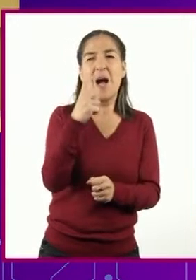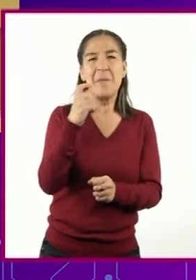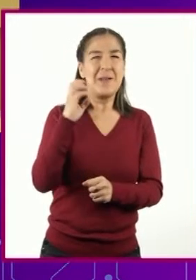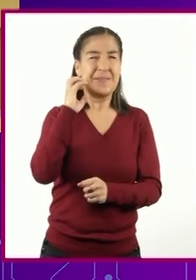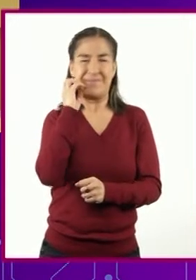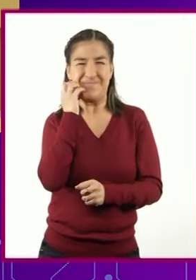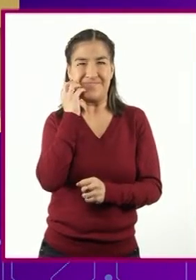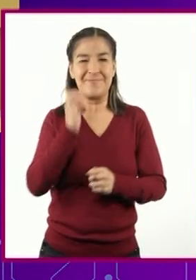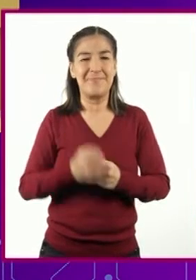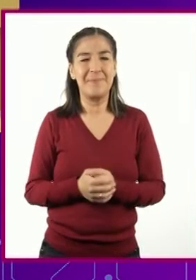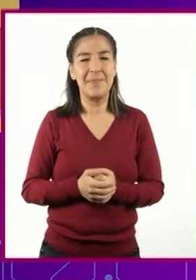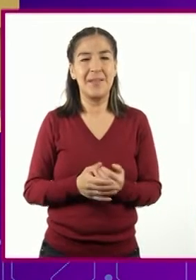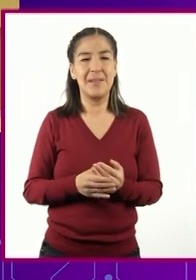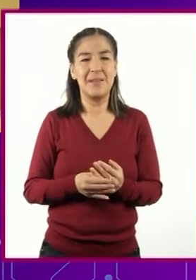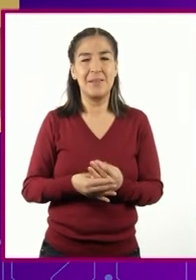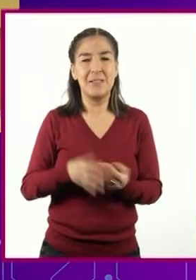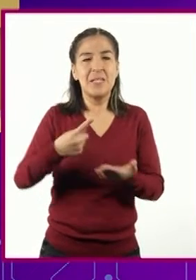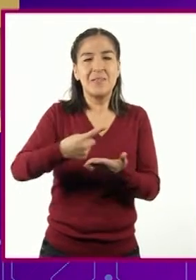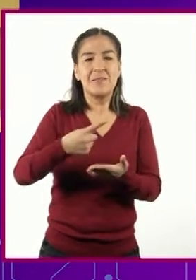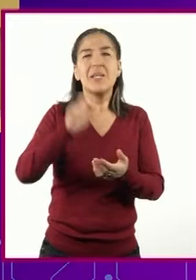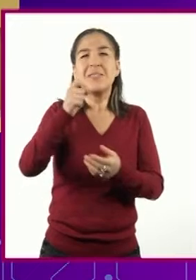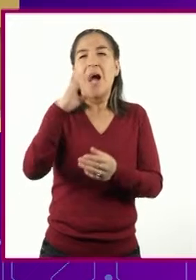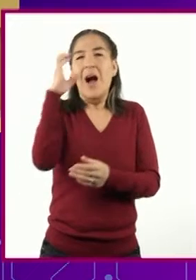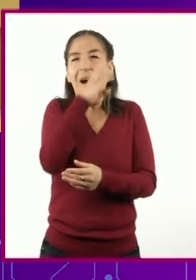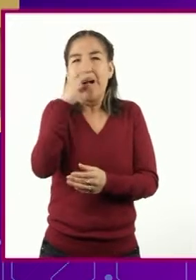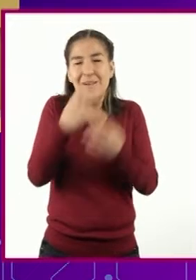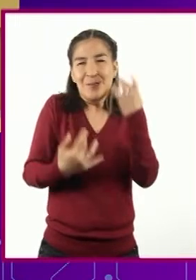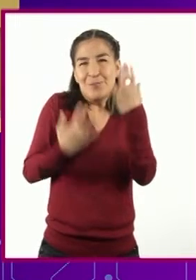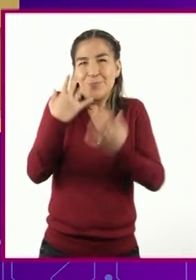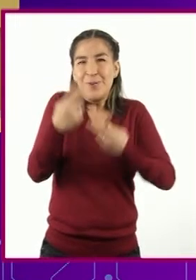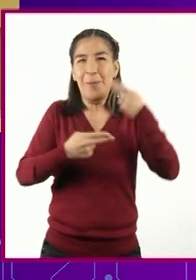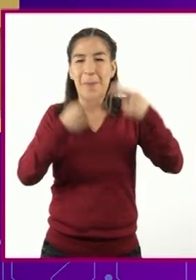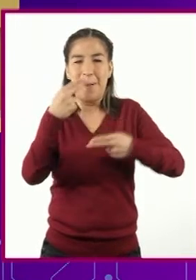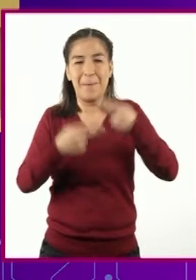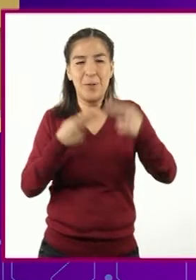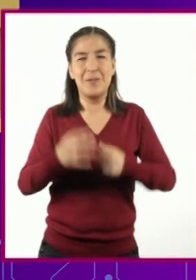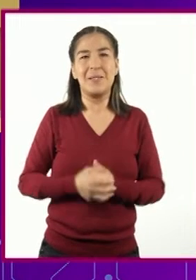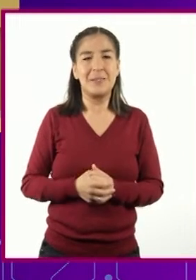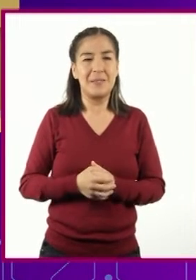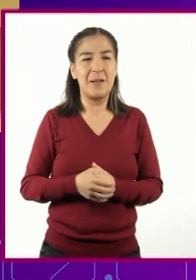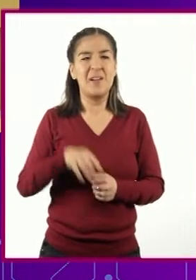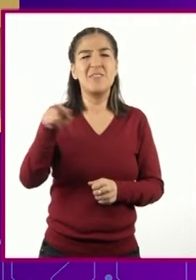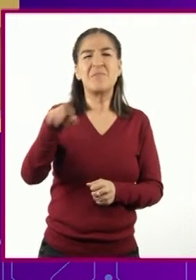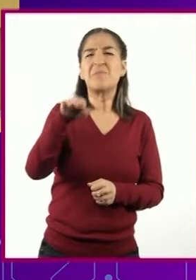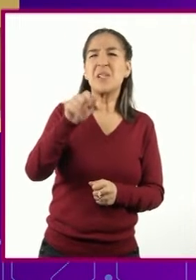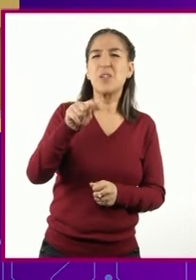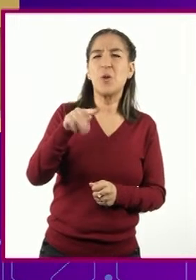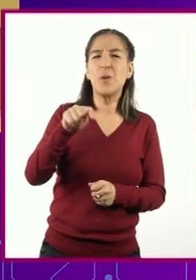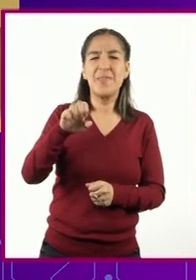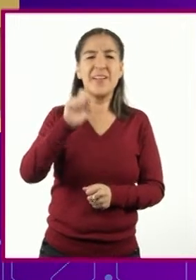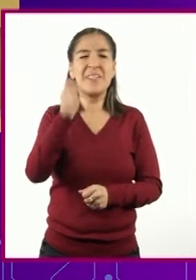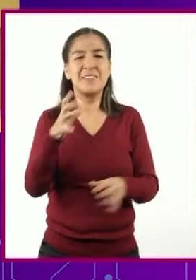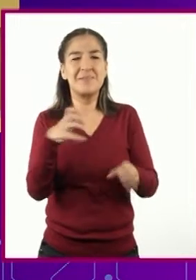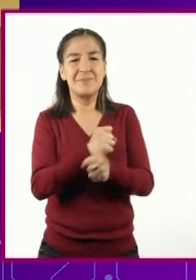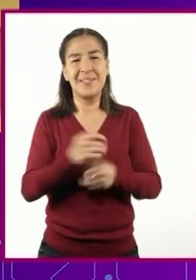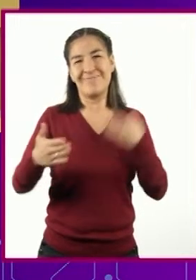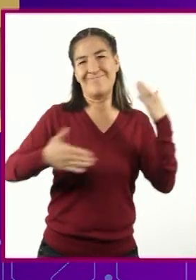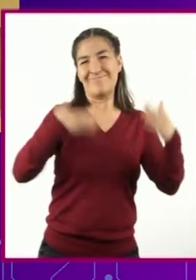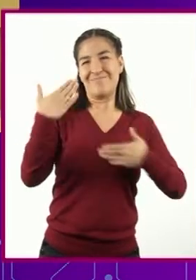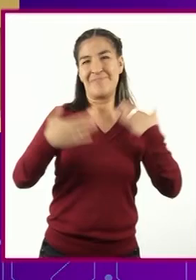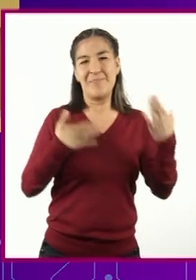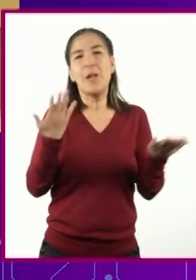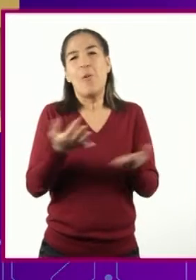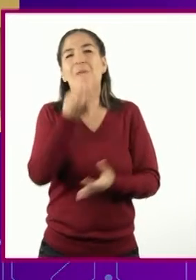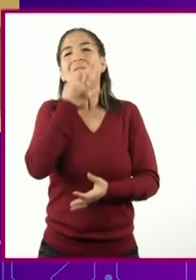amarga. Temazcal significa baño de vapor. O mitote, que significa celebración